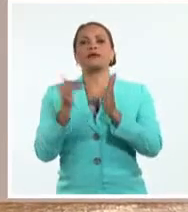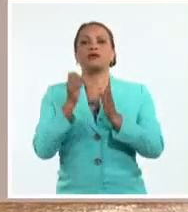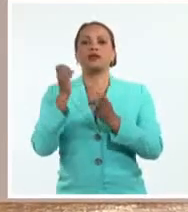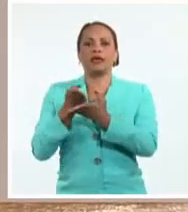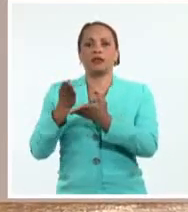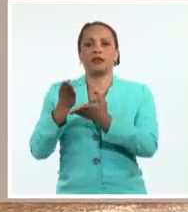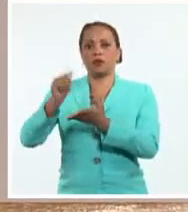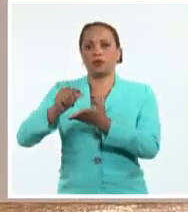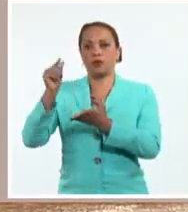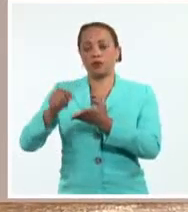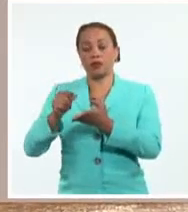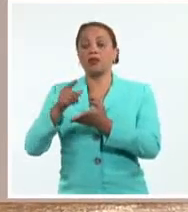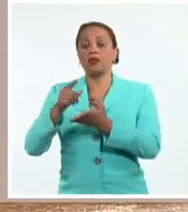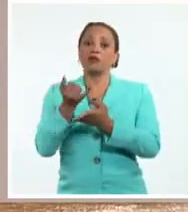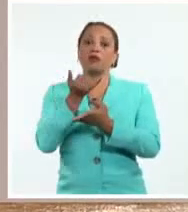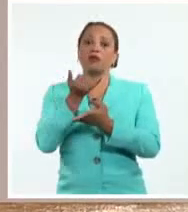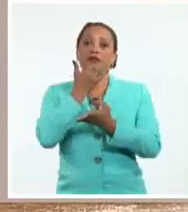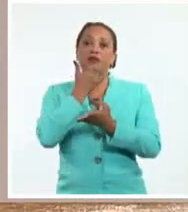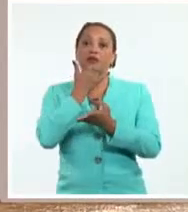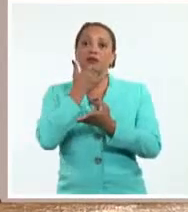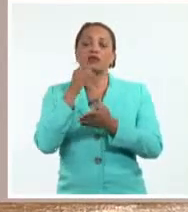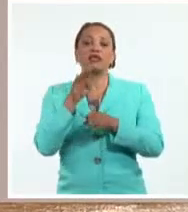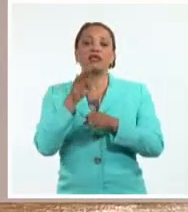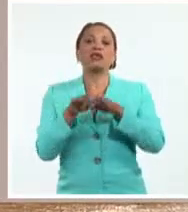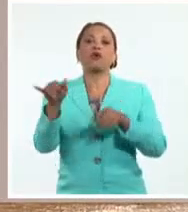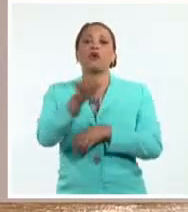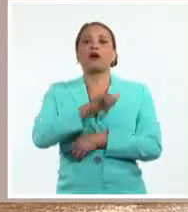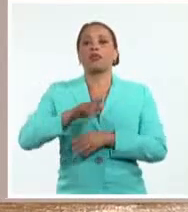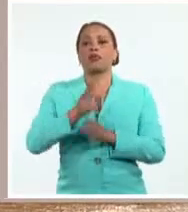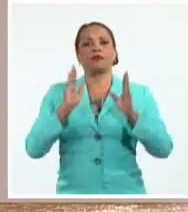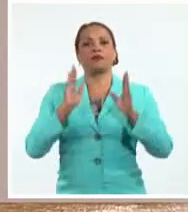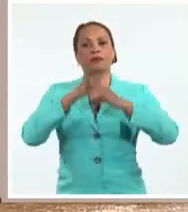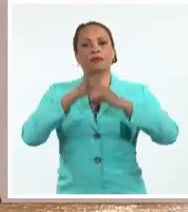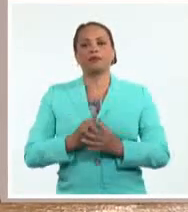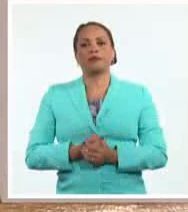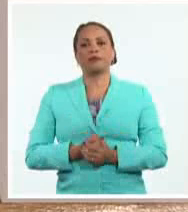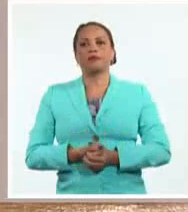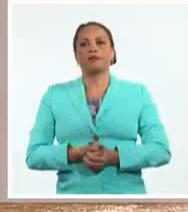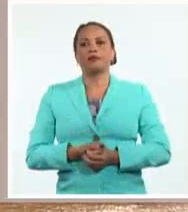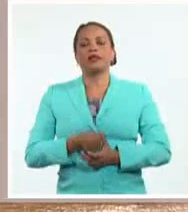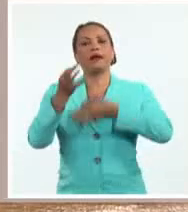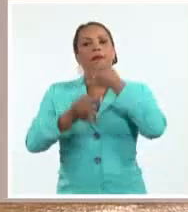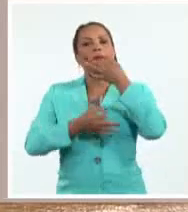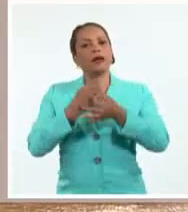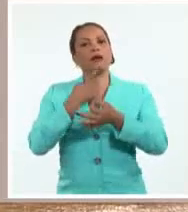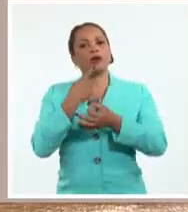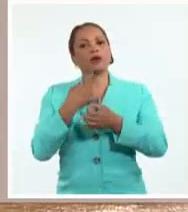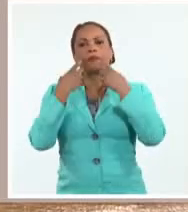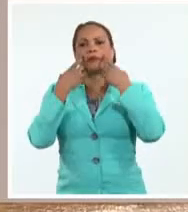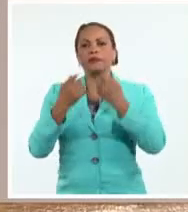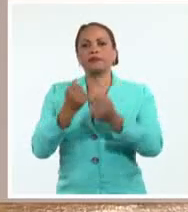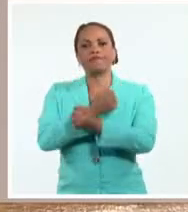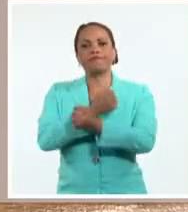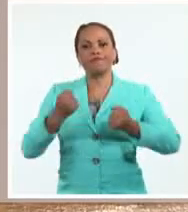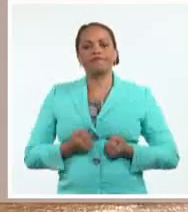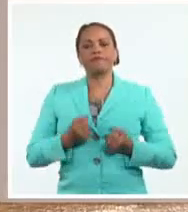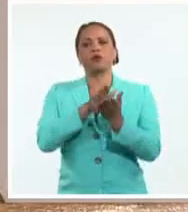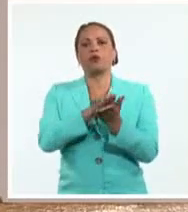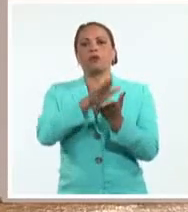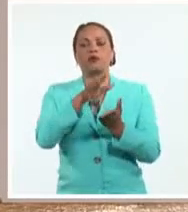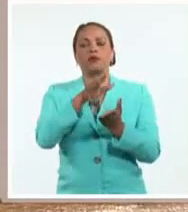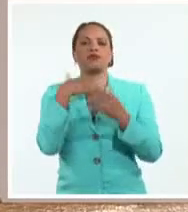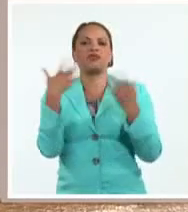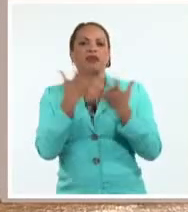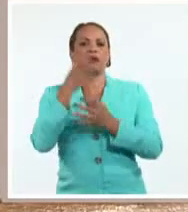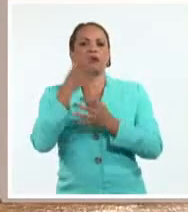exacerbó las brechas y desigualdades en la educación. Destacamos los esfuerzos y el compromiso con que los gobiernos,